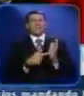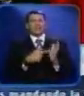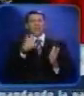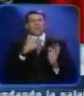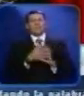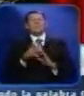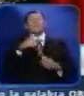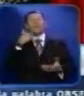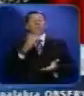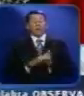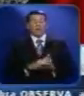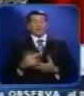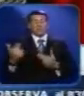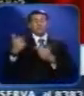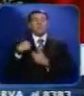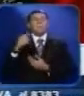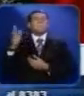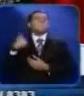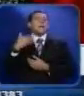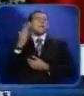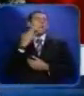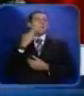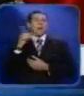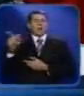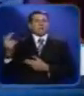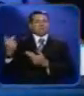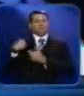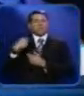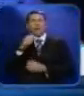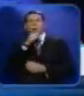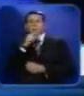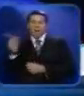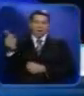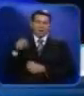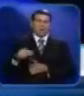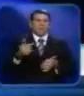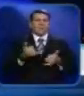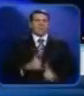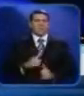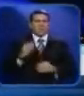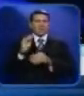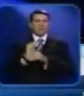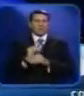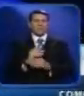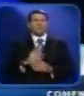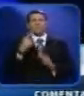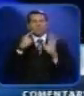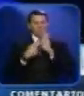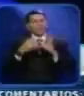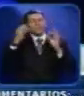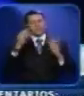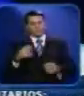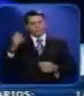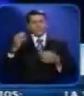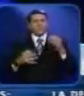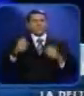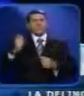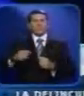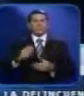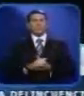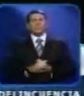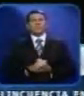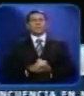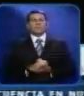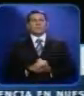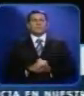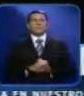falleciera debía ser su madre quien se encargase del cuidado de sus hijos, decisión que ha sido ratificada judicialmente a comienzos de agosto.